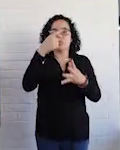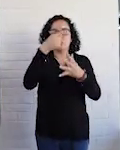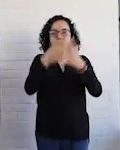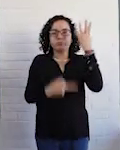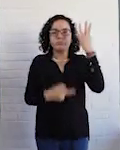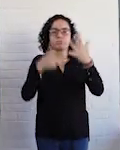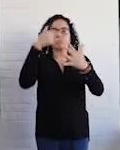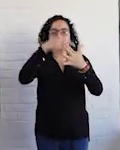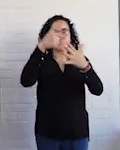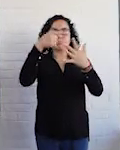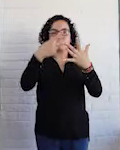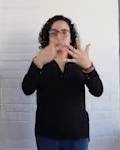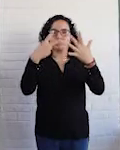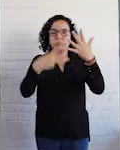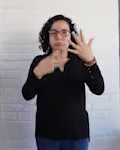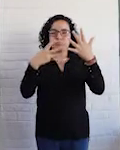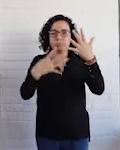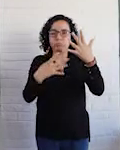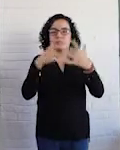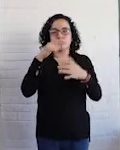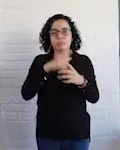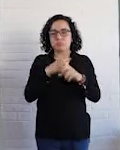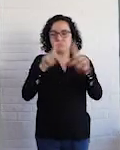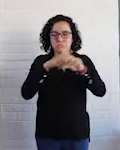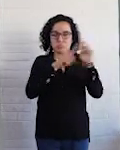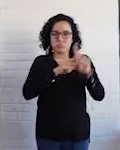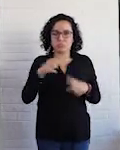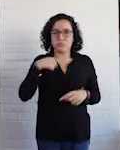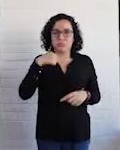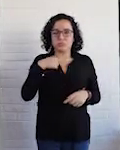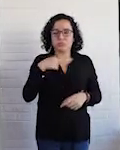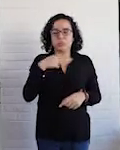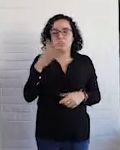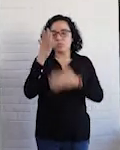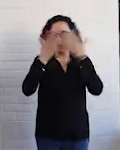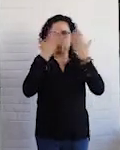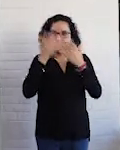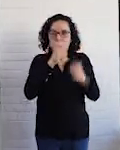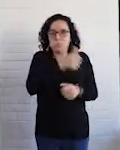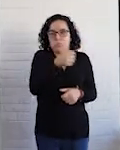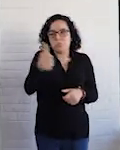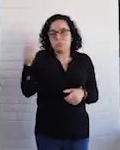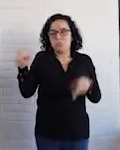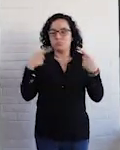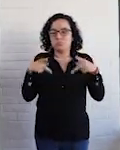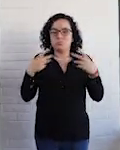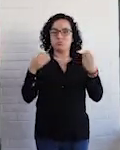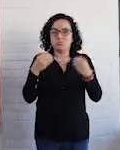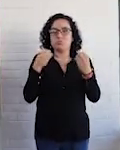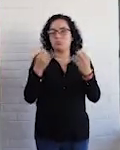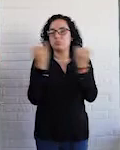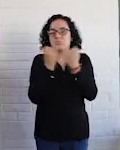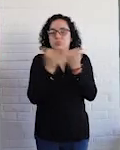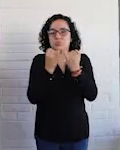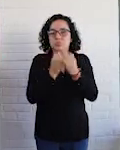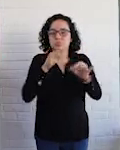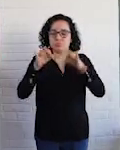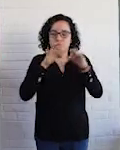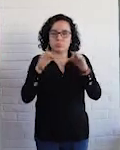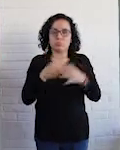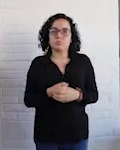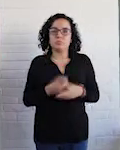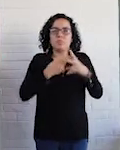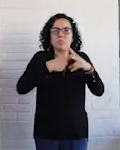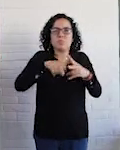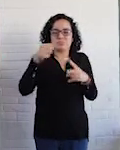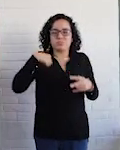sobrevivencia en nuestras carreras, por lo menos en la que yo me dedico y en la que muchos de ustedes, según entiendo, se dedican. Vamos a empezar nada más para entender